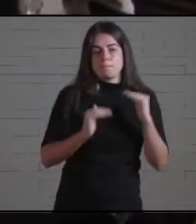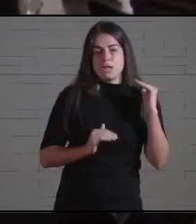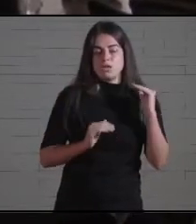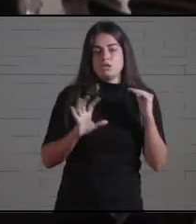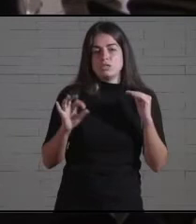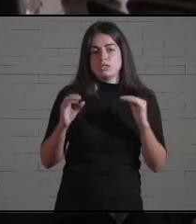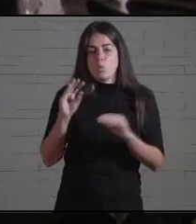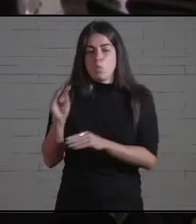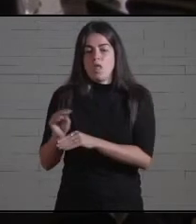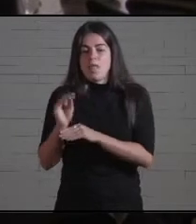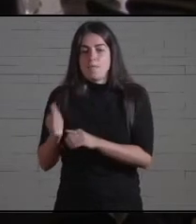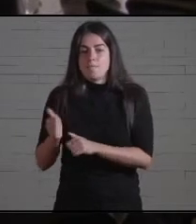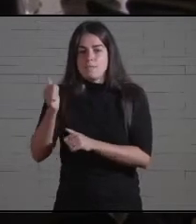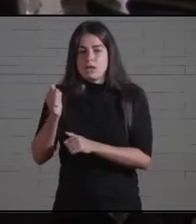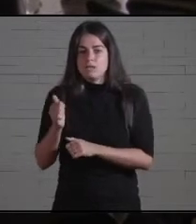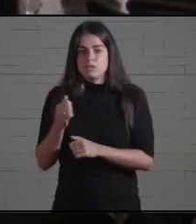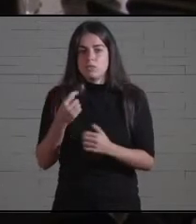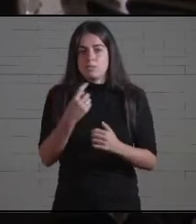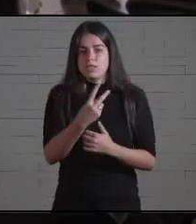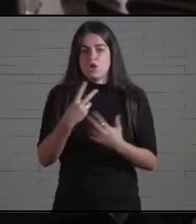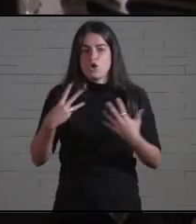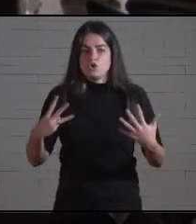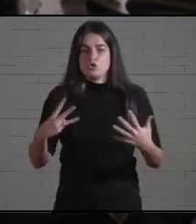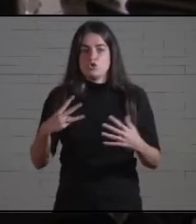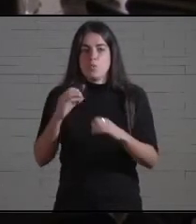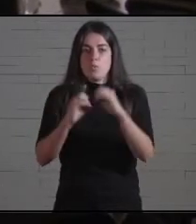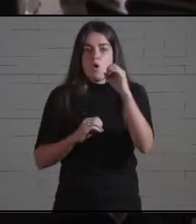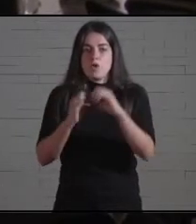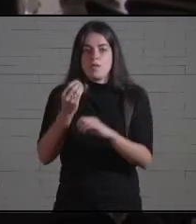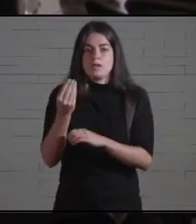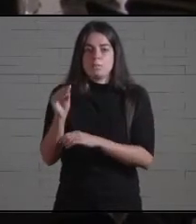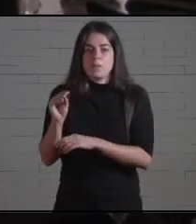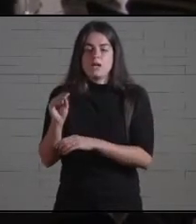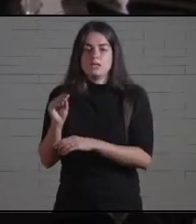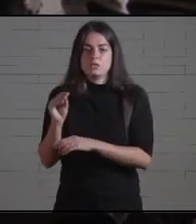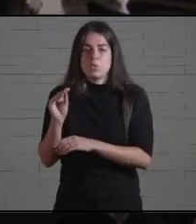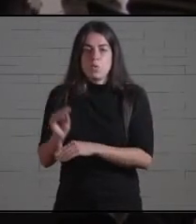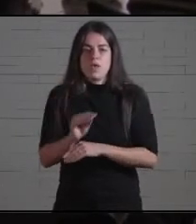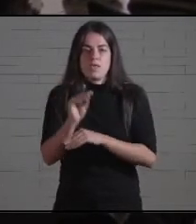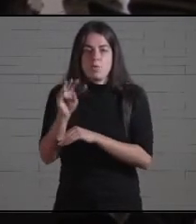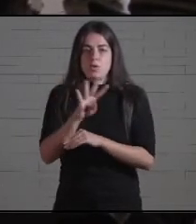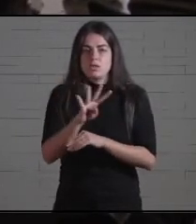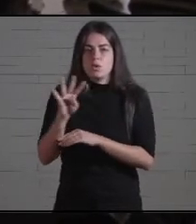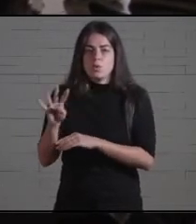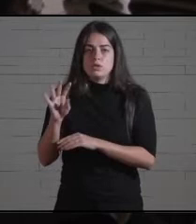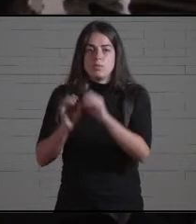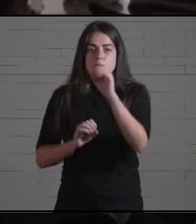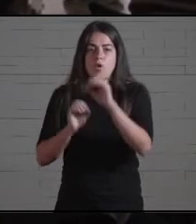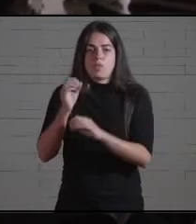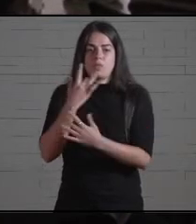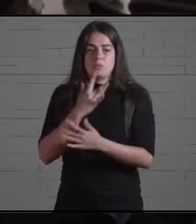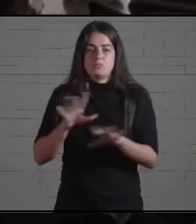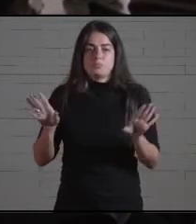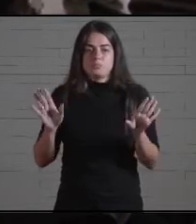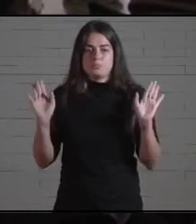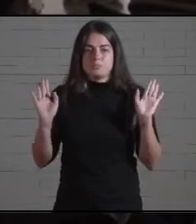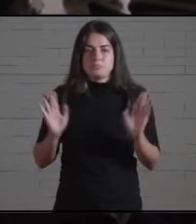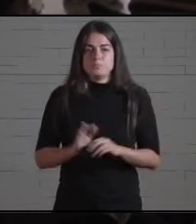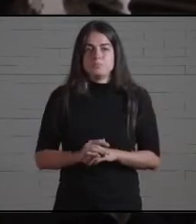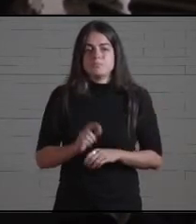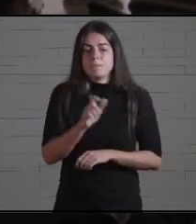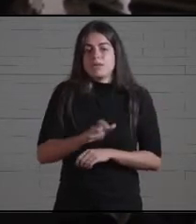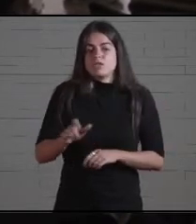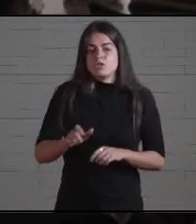un 28% ha aumentado los cuidados solamente, y un 44% han salido indemnes. Las personas más afectadas